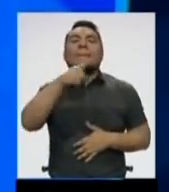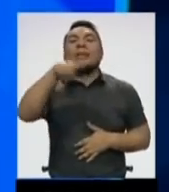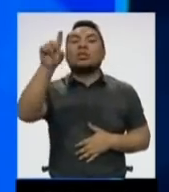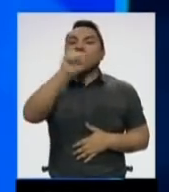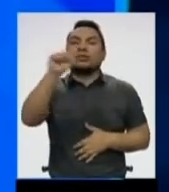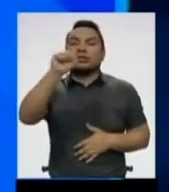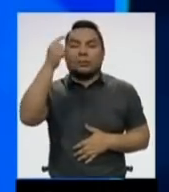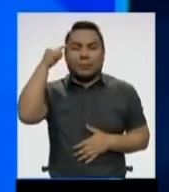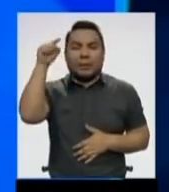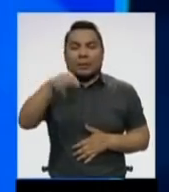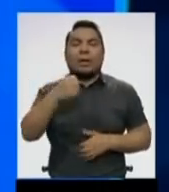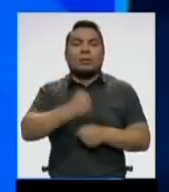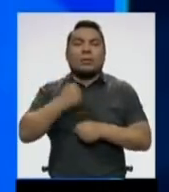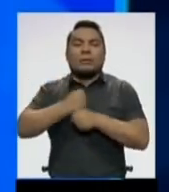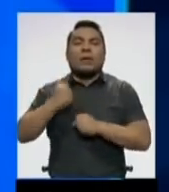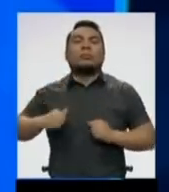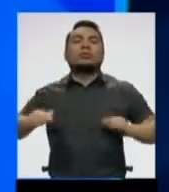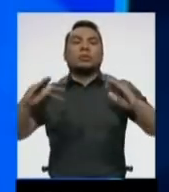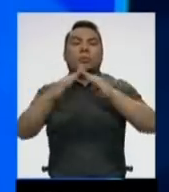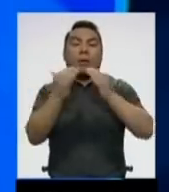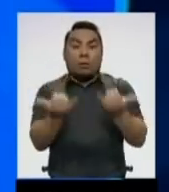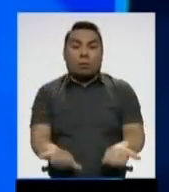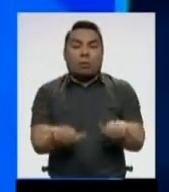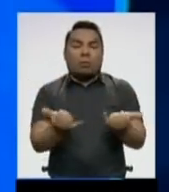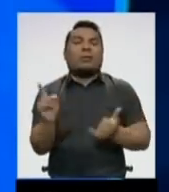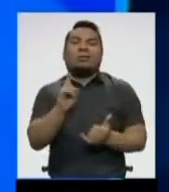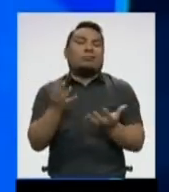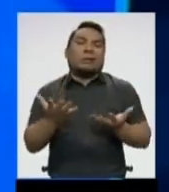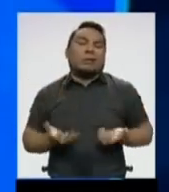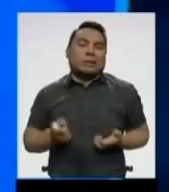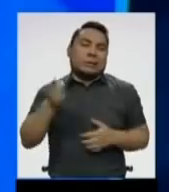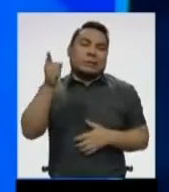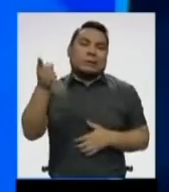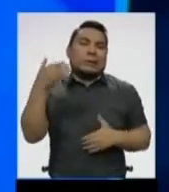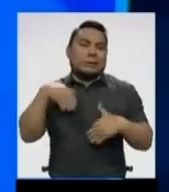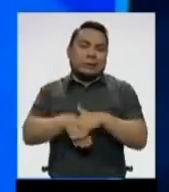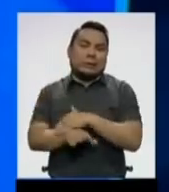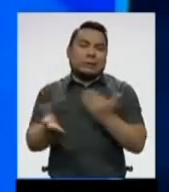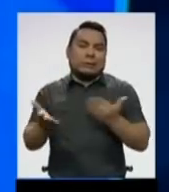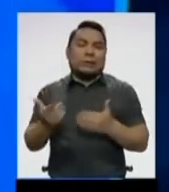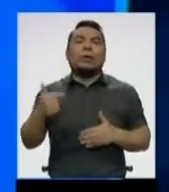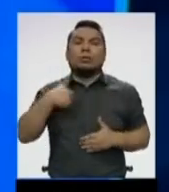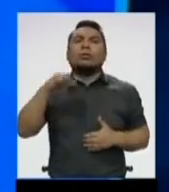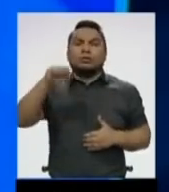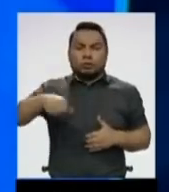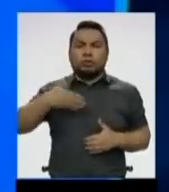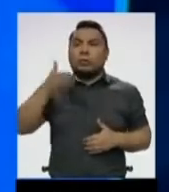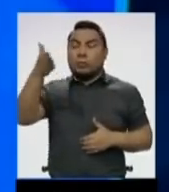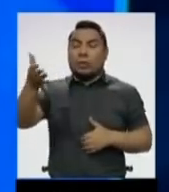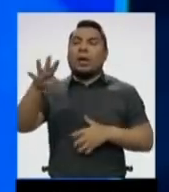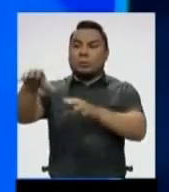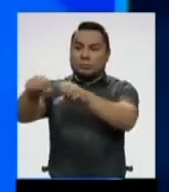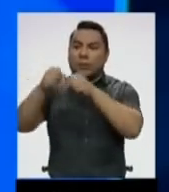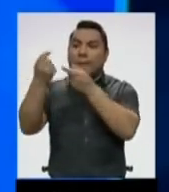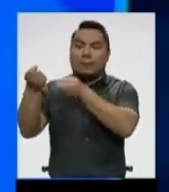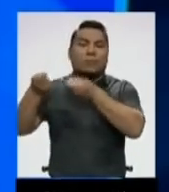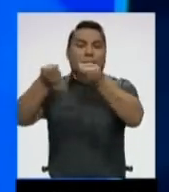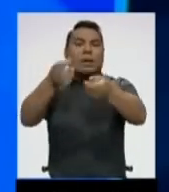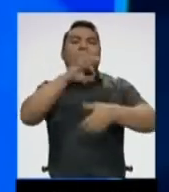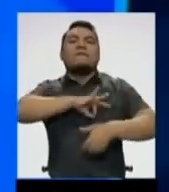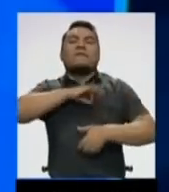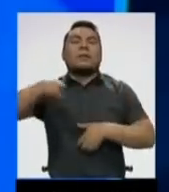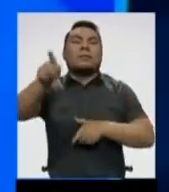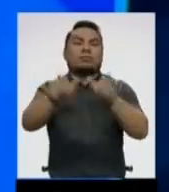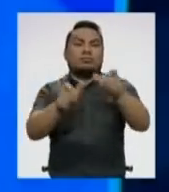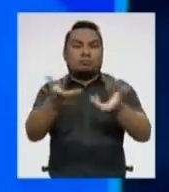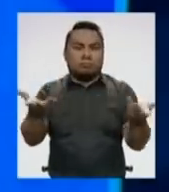4.000 millones de soles para una gestión municipal que hoy no quiere justamente ingresarlos y que nosotros sí lo vamos a hacer para beneficio de la ciudad y